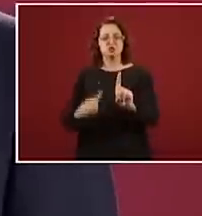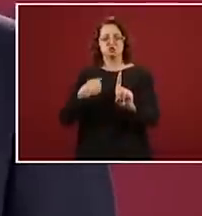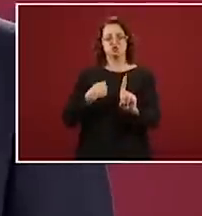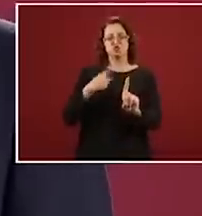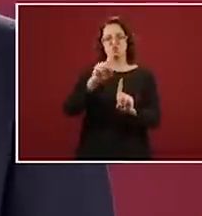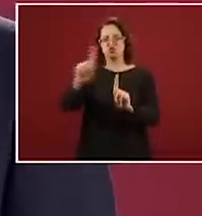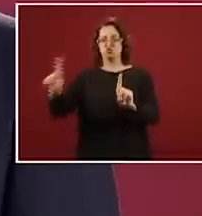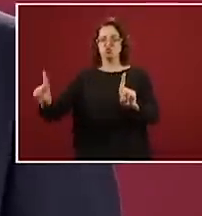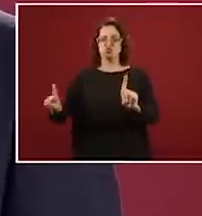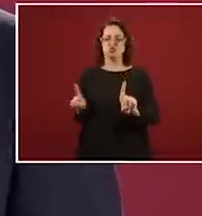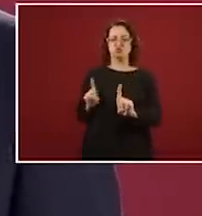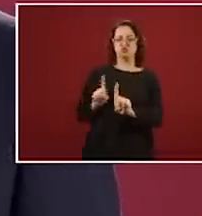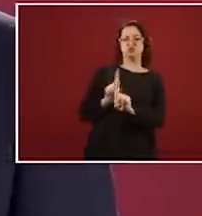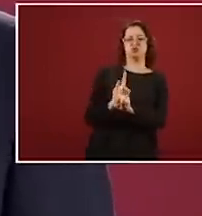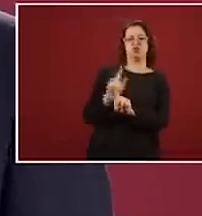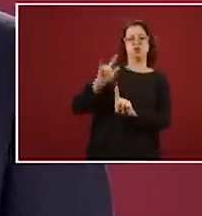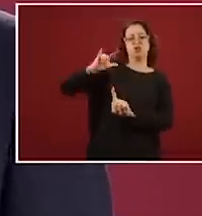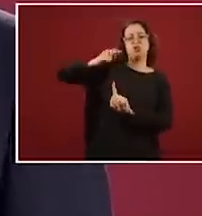caudillo,